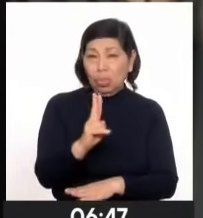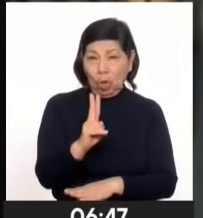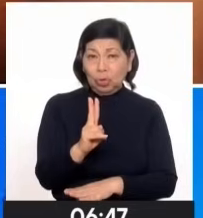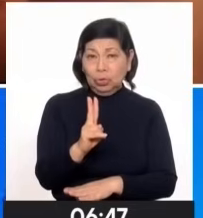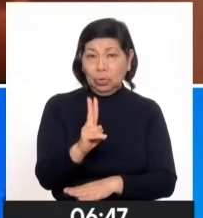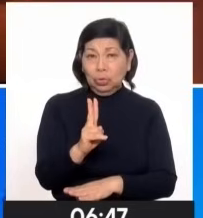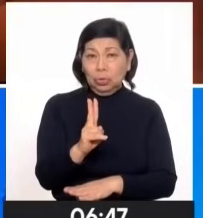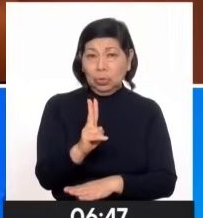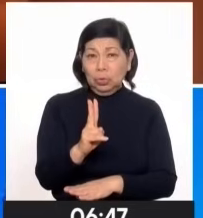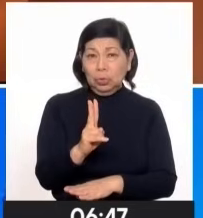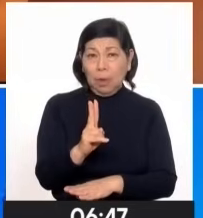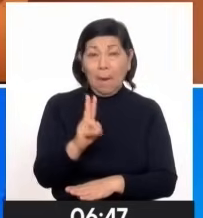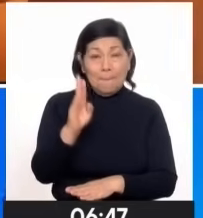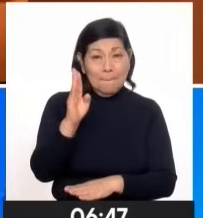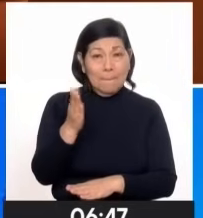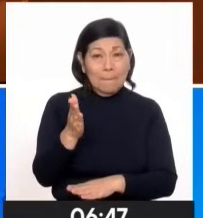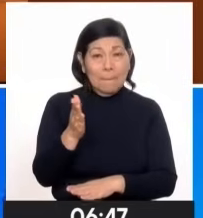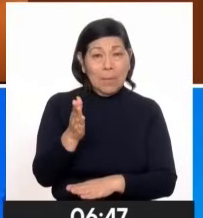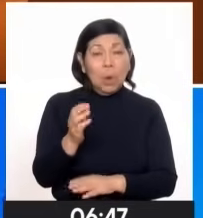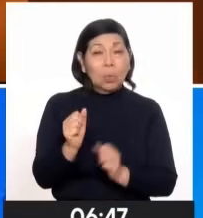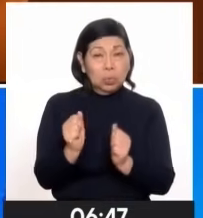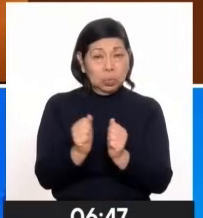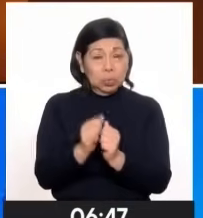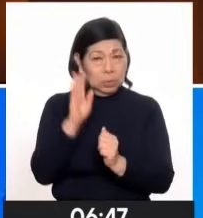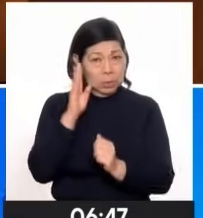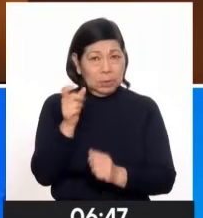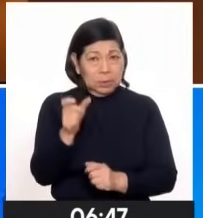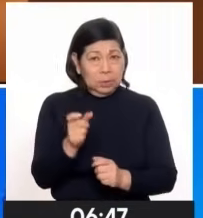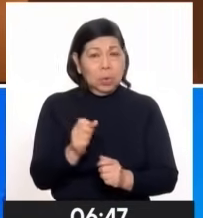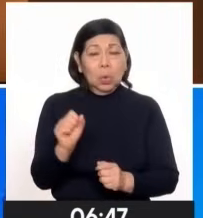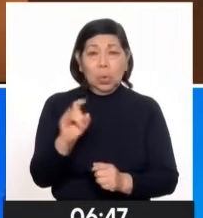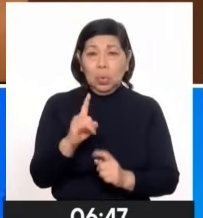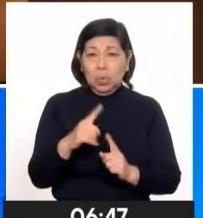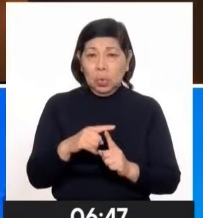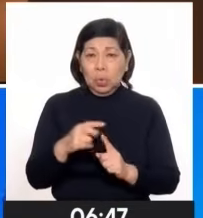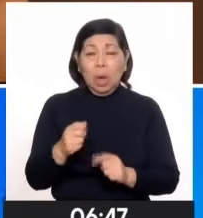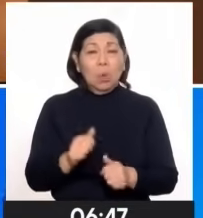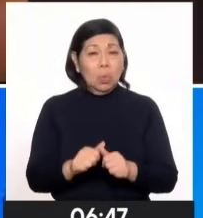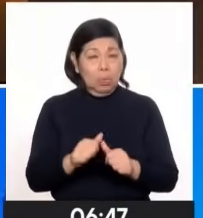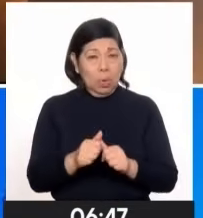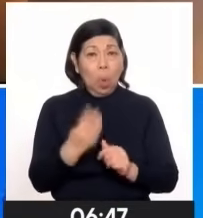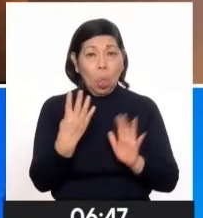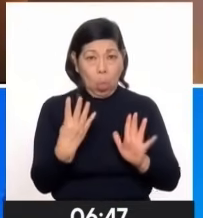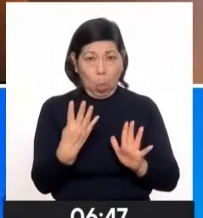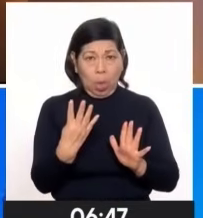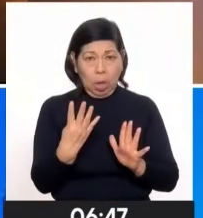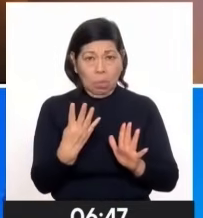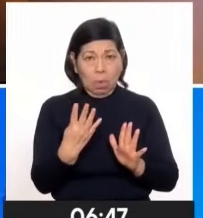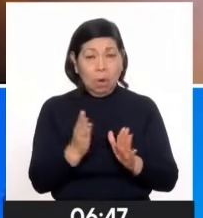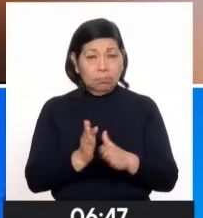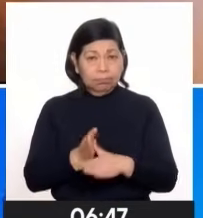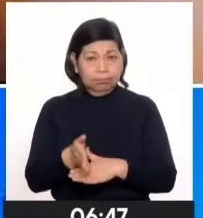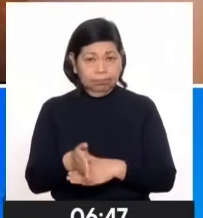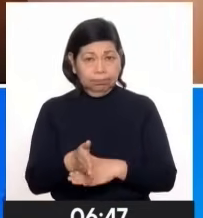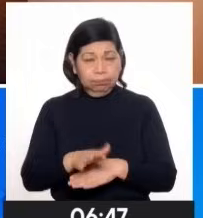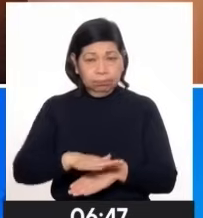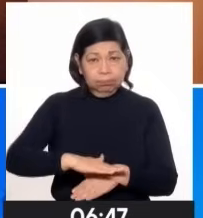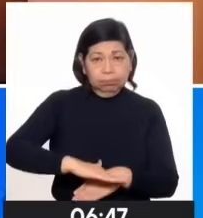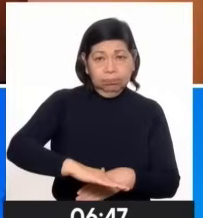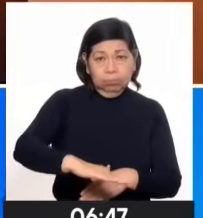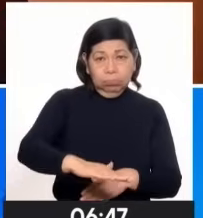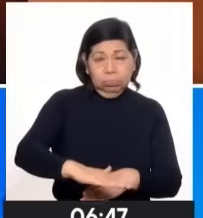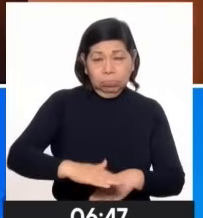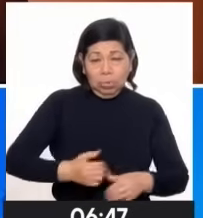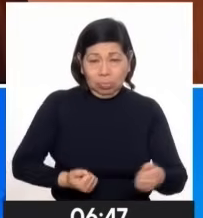de la de la policía de carreteras conjuntamente con personal de su trán en número de nueve estaban haciendo un operativo en el